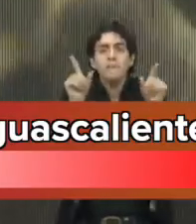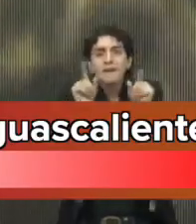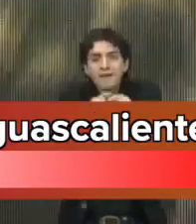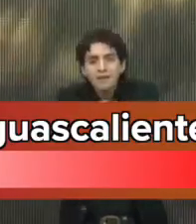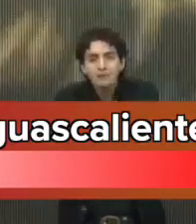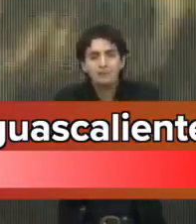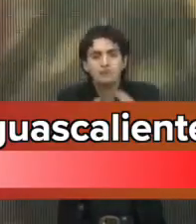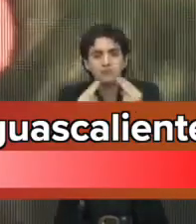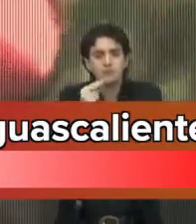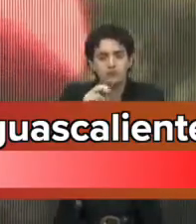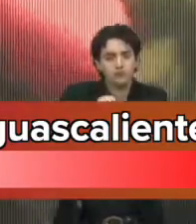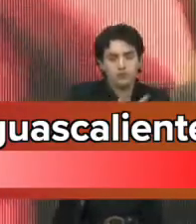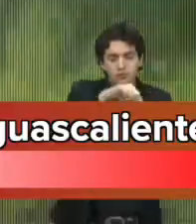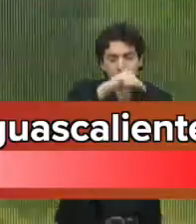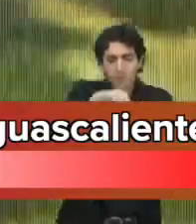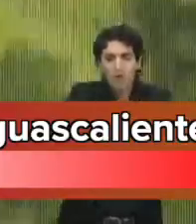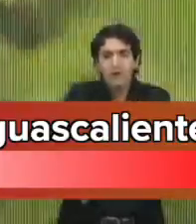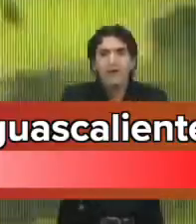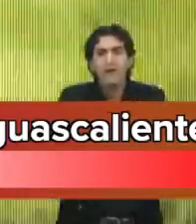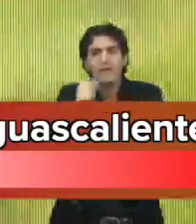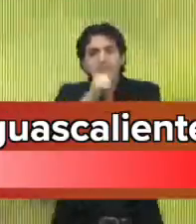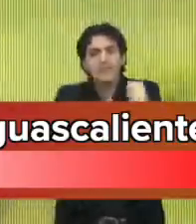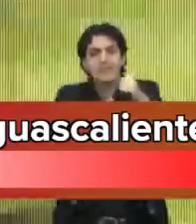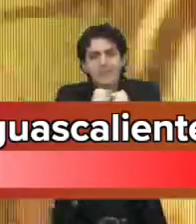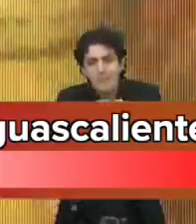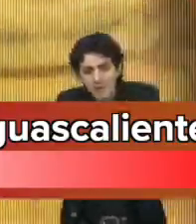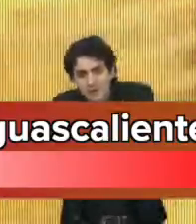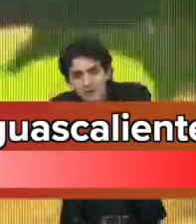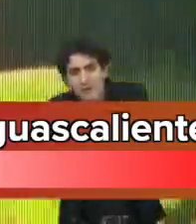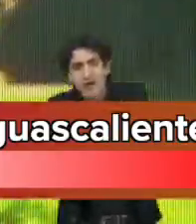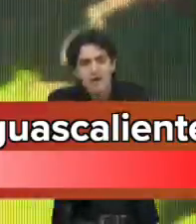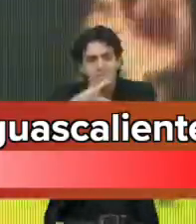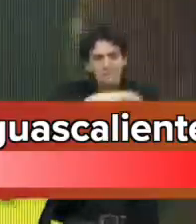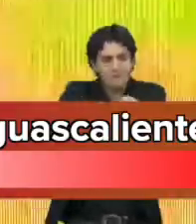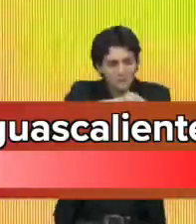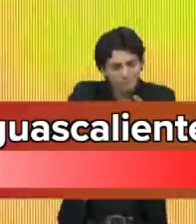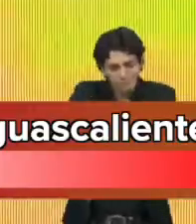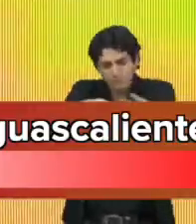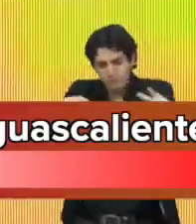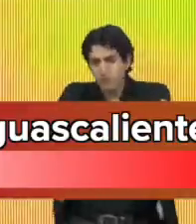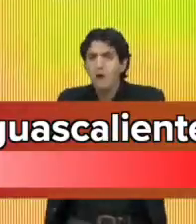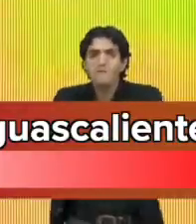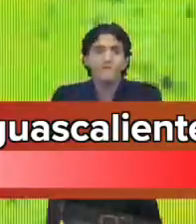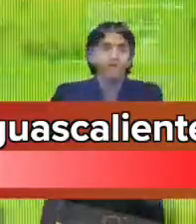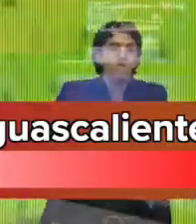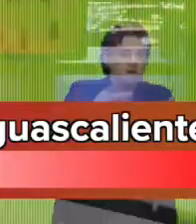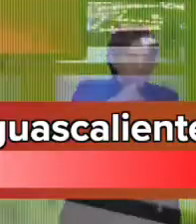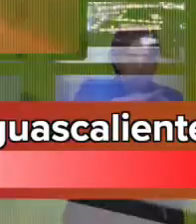su gestión directamente ante quienes viven en el interior del estado.